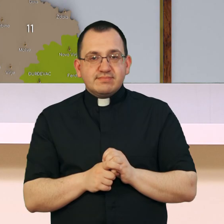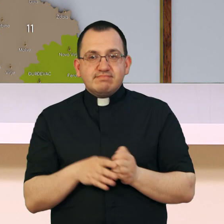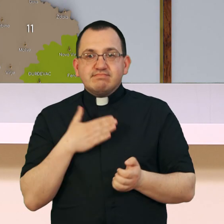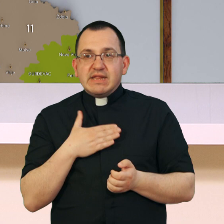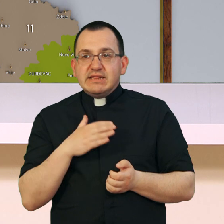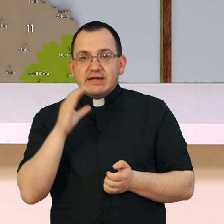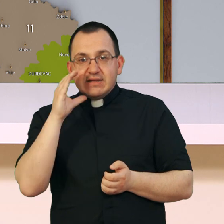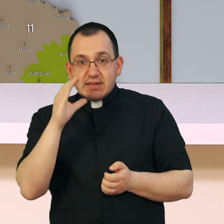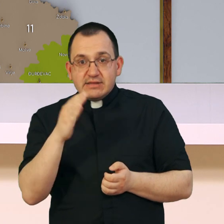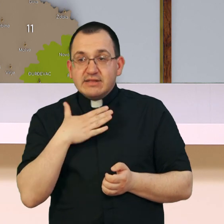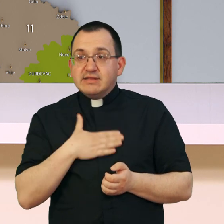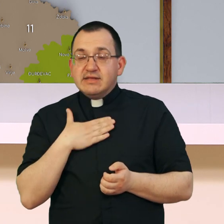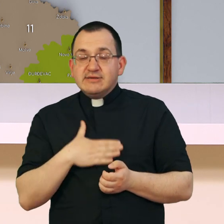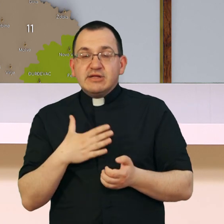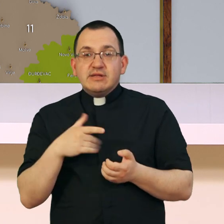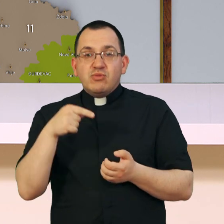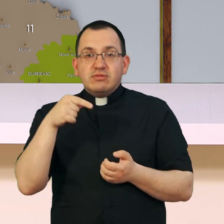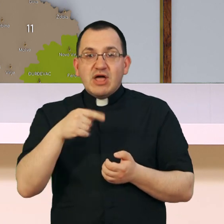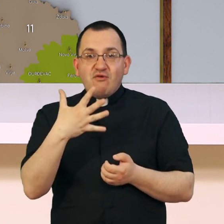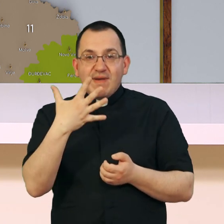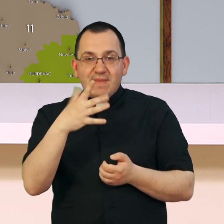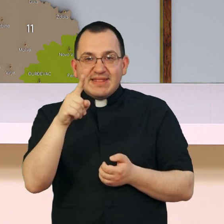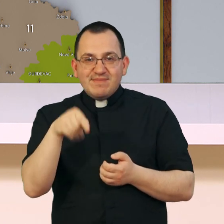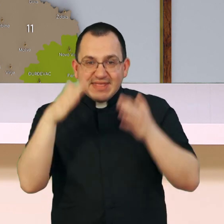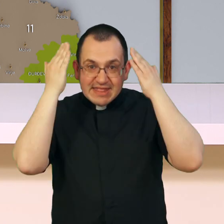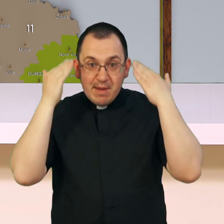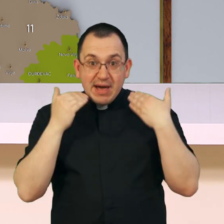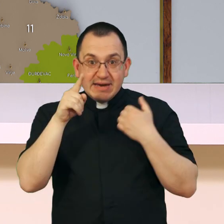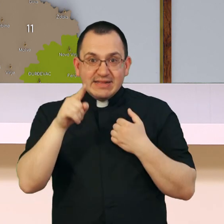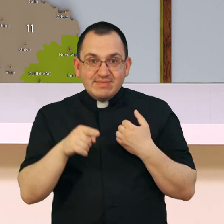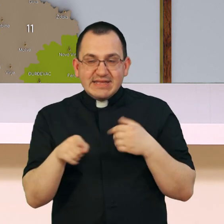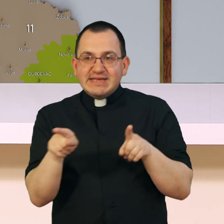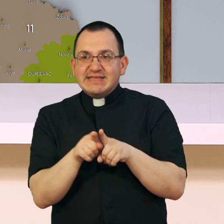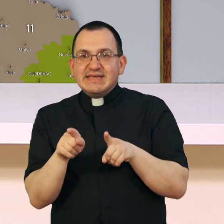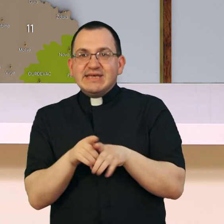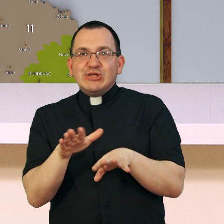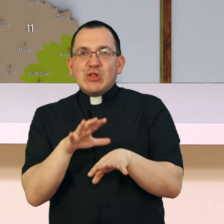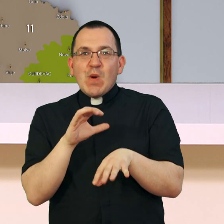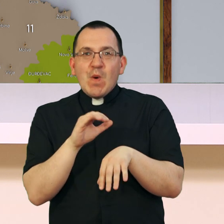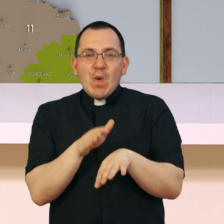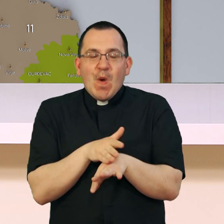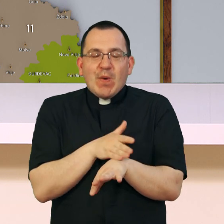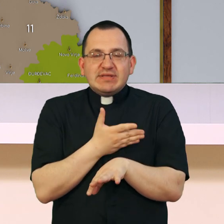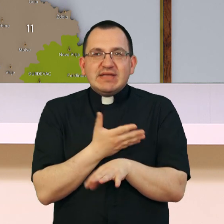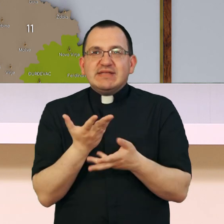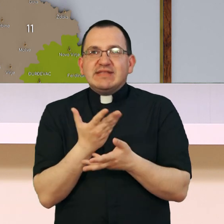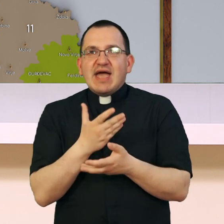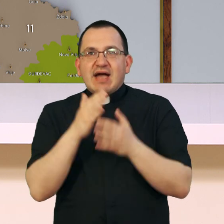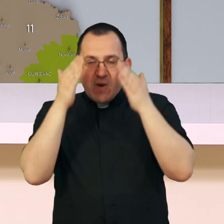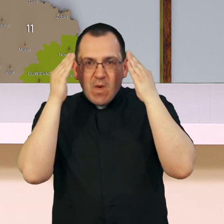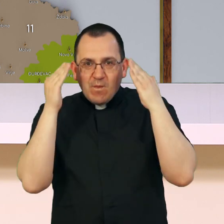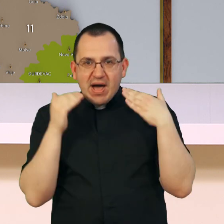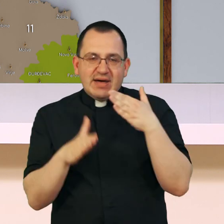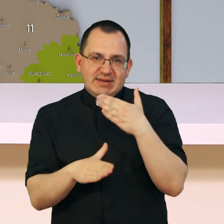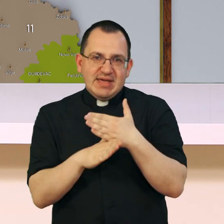Poštovani gledatelji, želimo vam da u ovom Marijinom mjesecu, svibnju, prepoznate i osjetite njezin moćni zagovor i pomoć